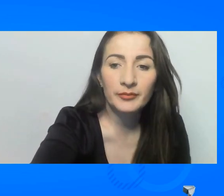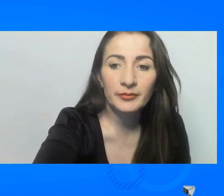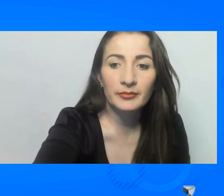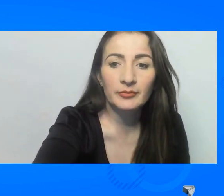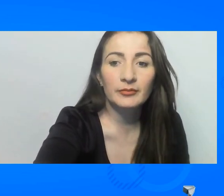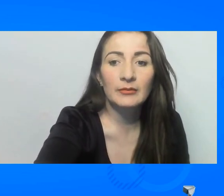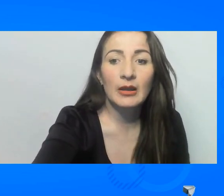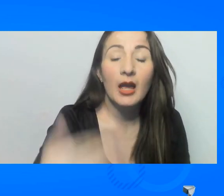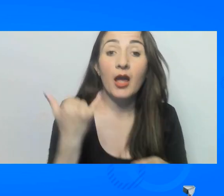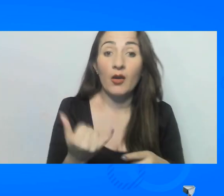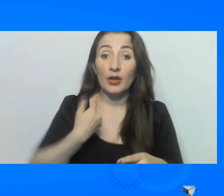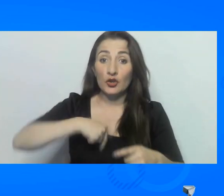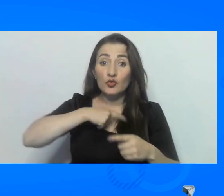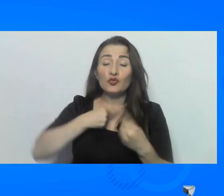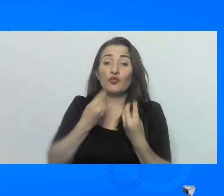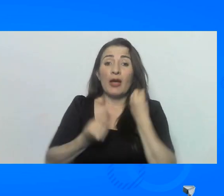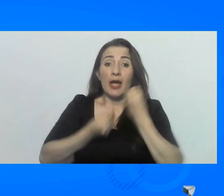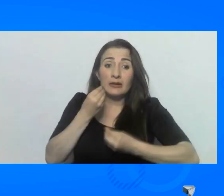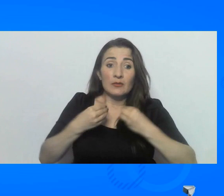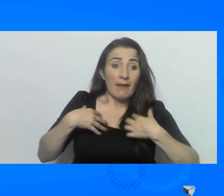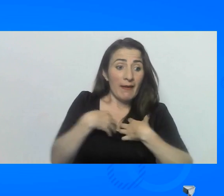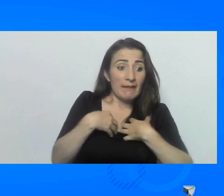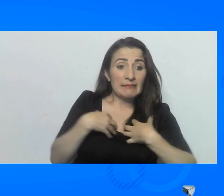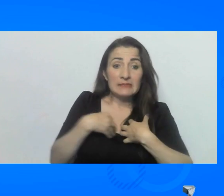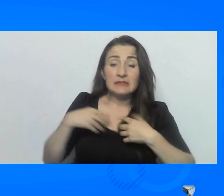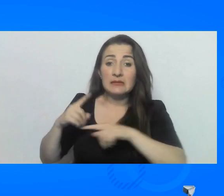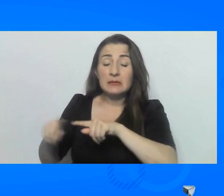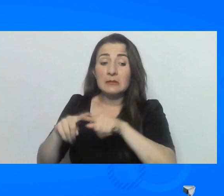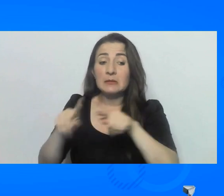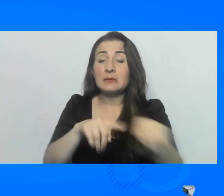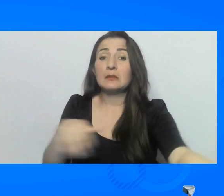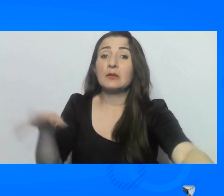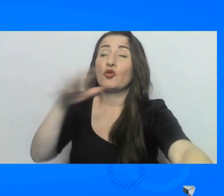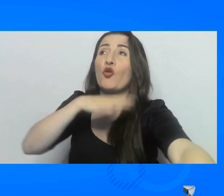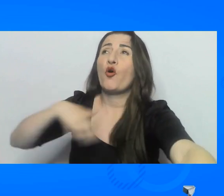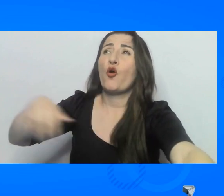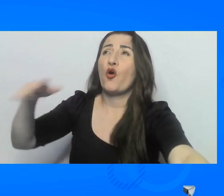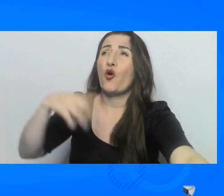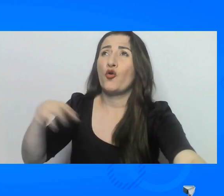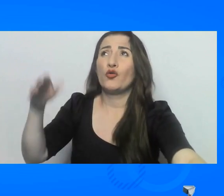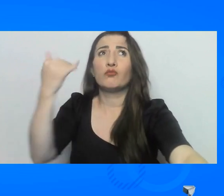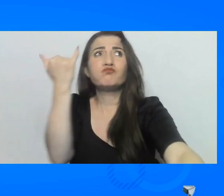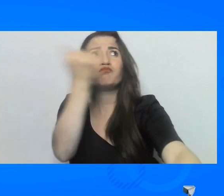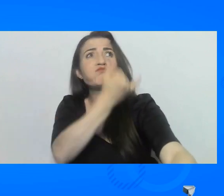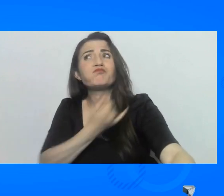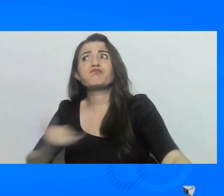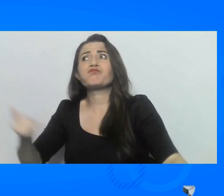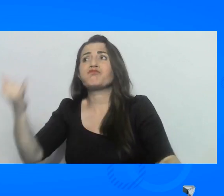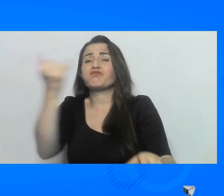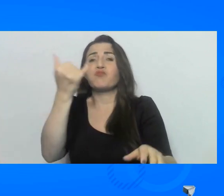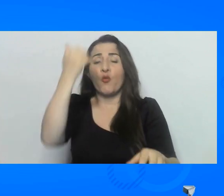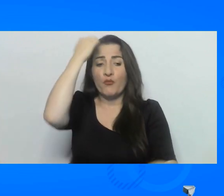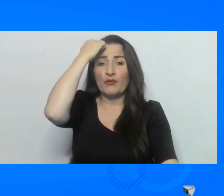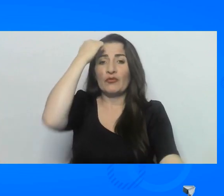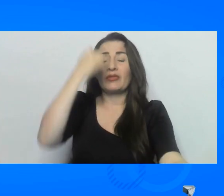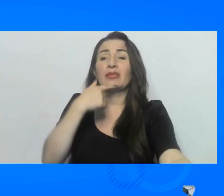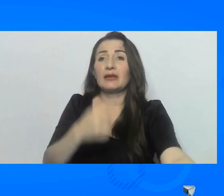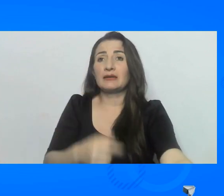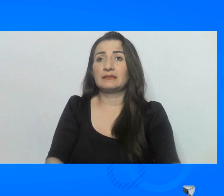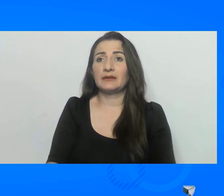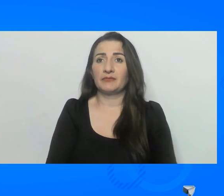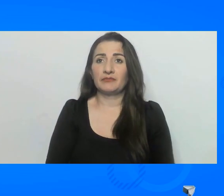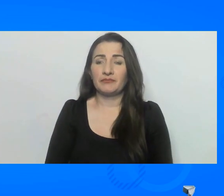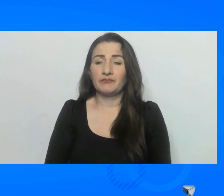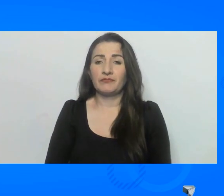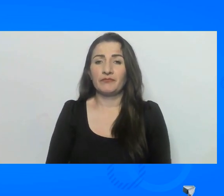rodeados de muchos animalitos, estamos en un ecosistema, todo es un ecosistema, como nos decía el profe Julián, todo es un